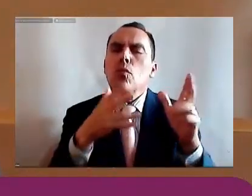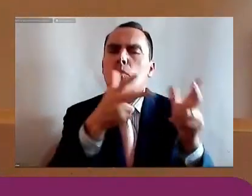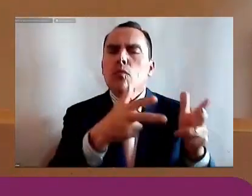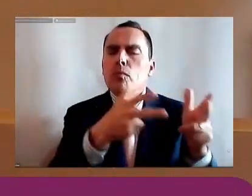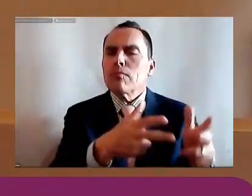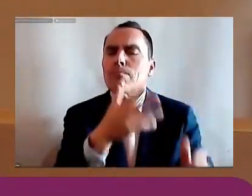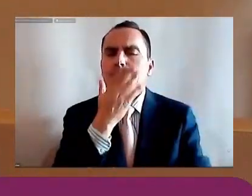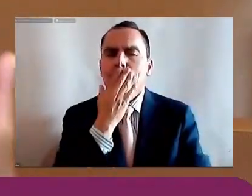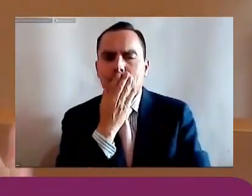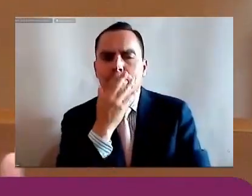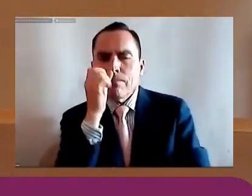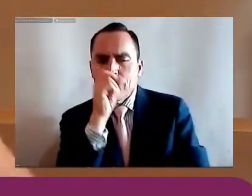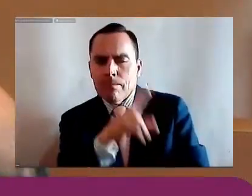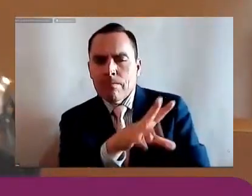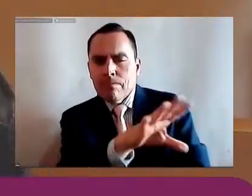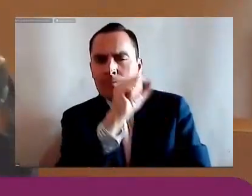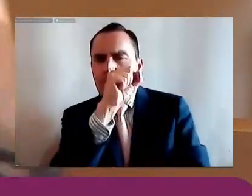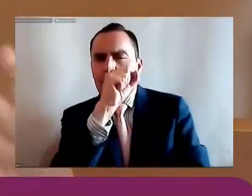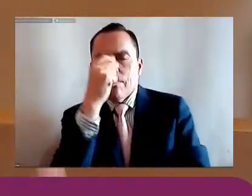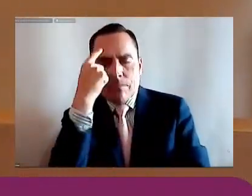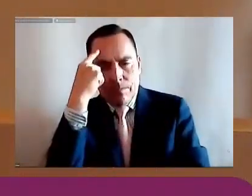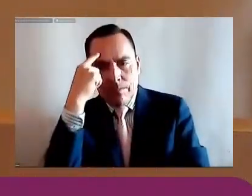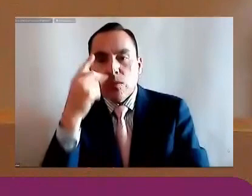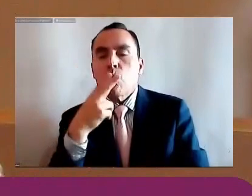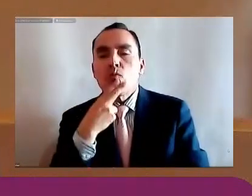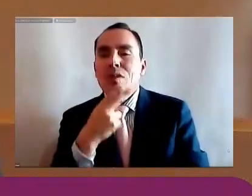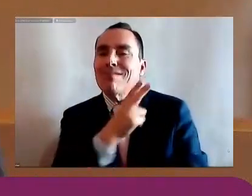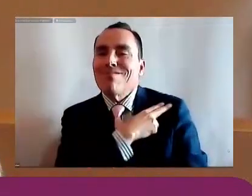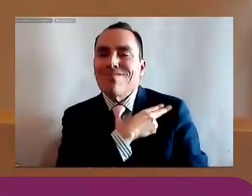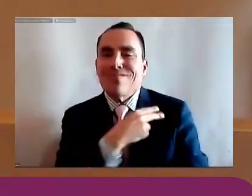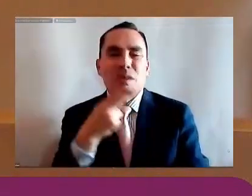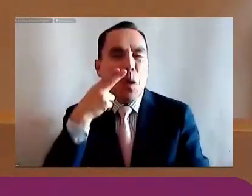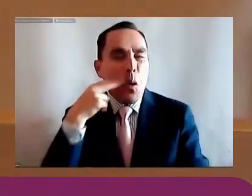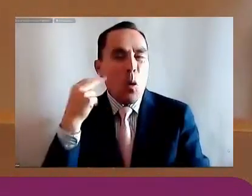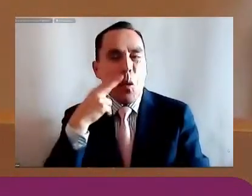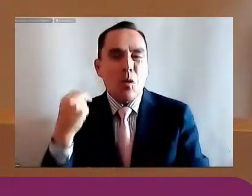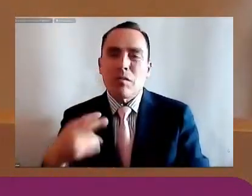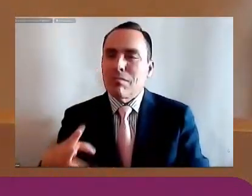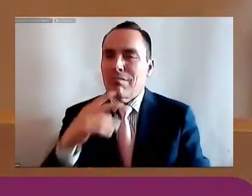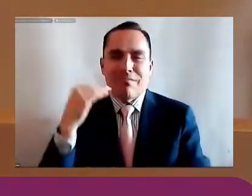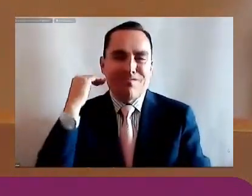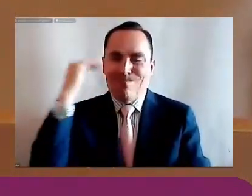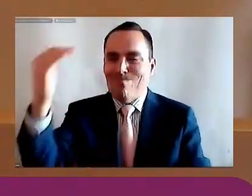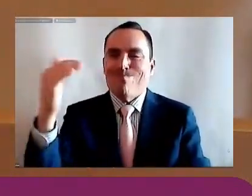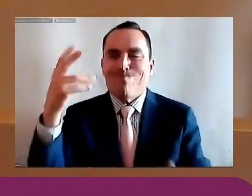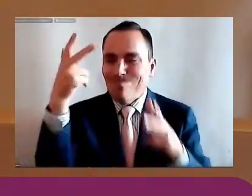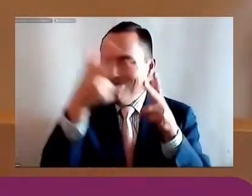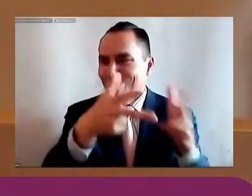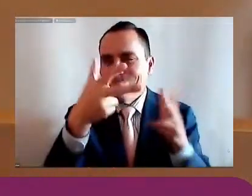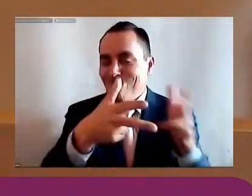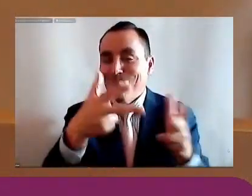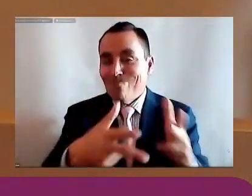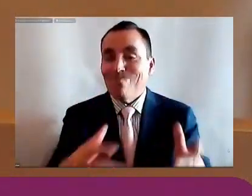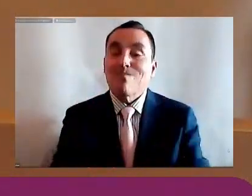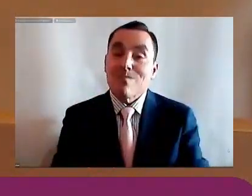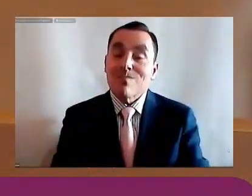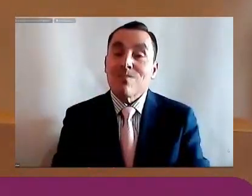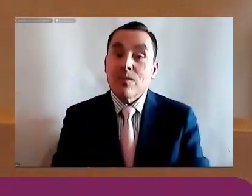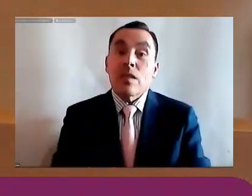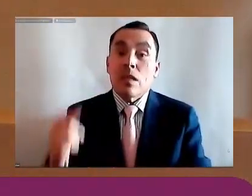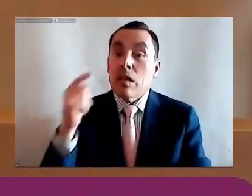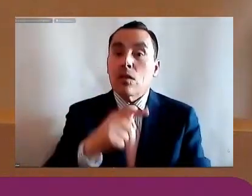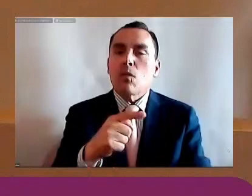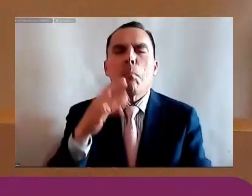una visión nuevamente patriarcal, de dominación masculina, que incluso, o sea, como que está en el ADN de la